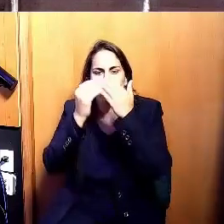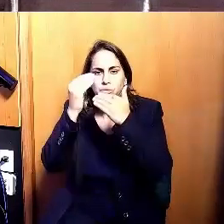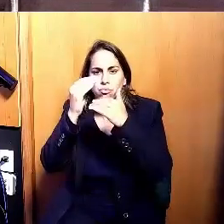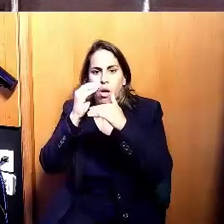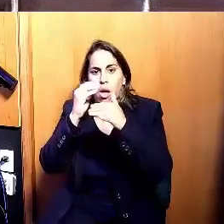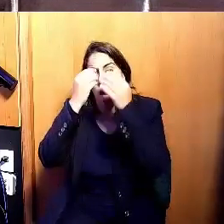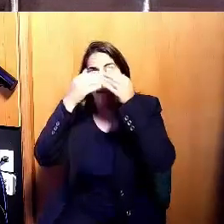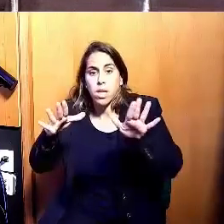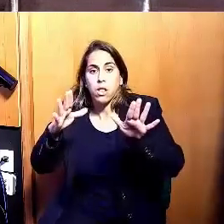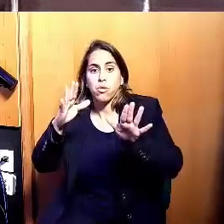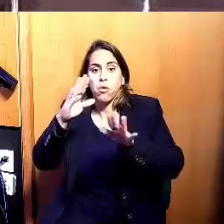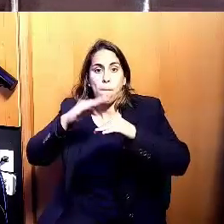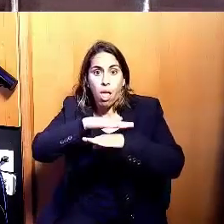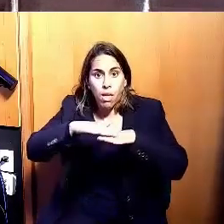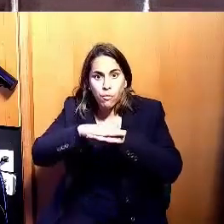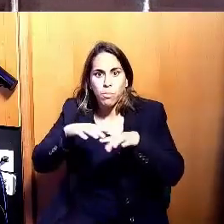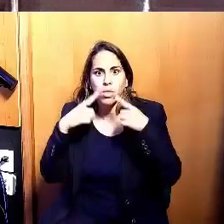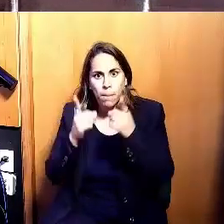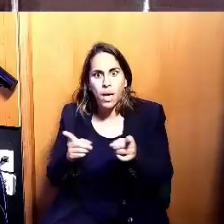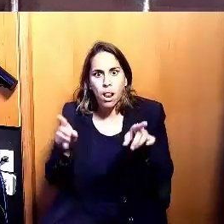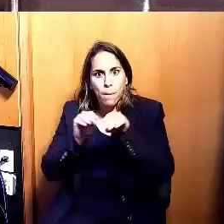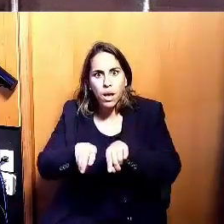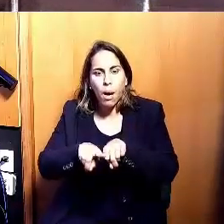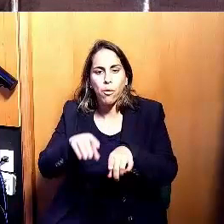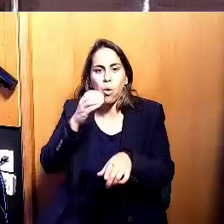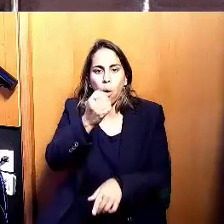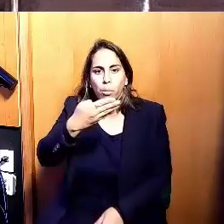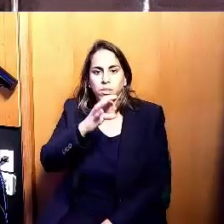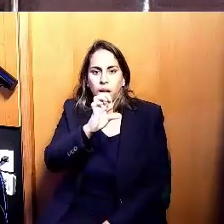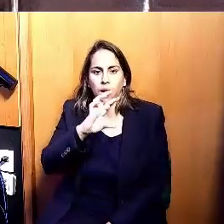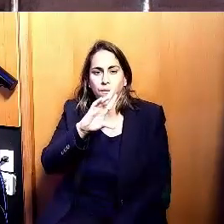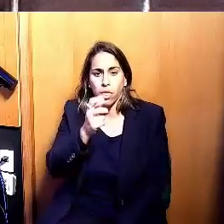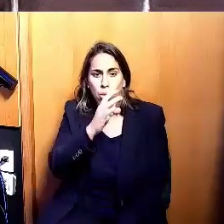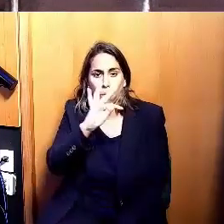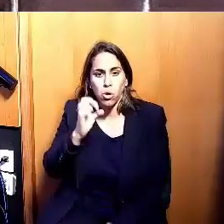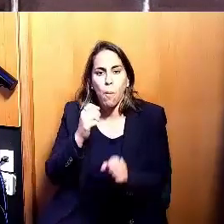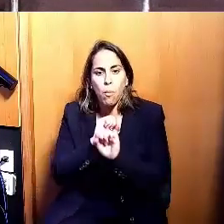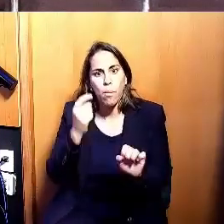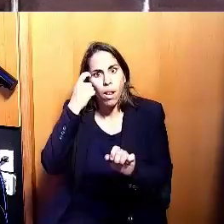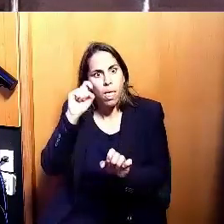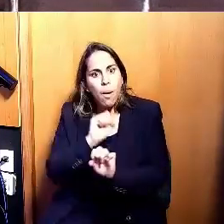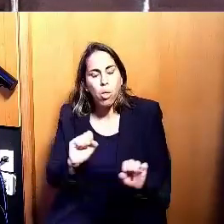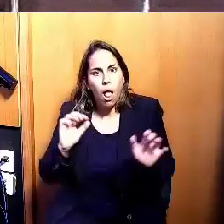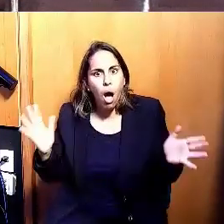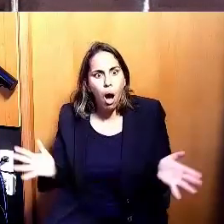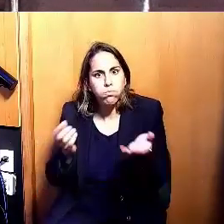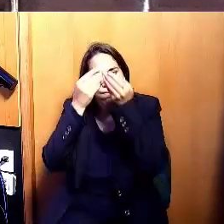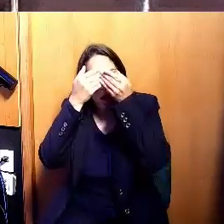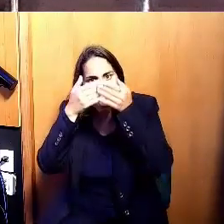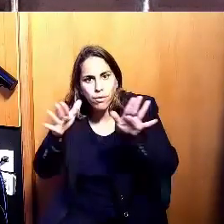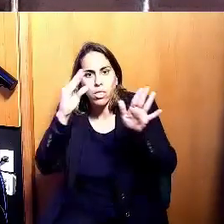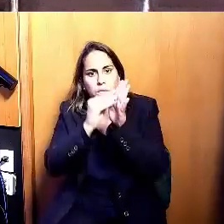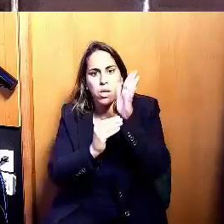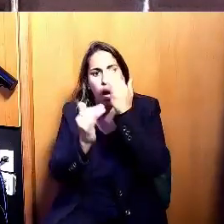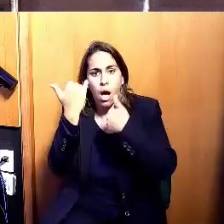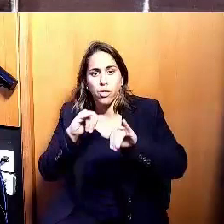primero publicamos también en el observatorio, la intención es ir, sí, a medida que podamos ir abriendo los datos, sí, así